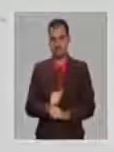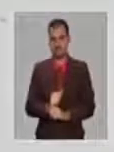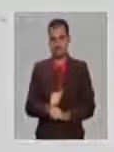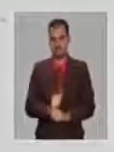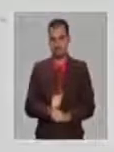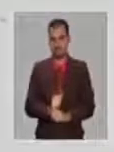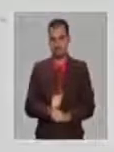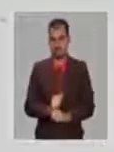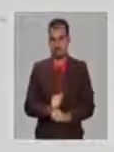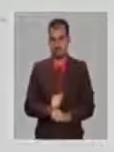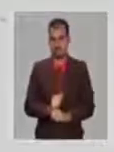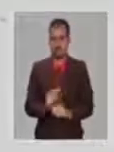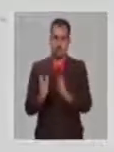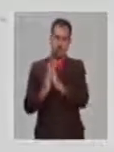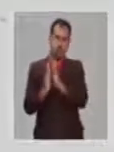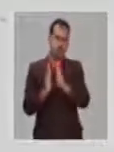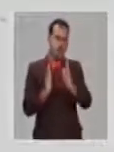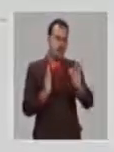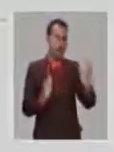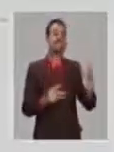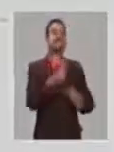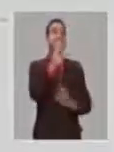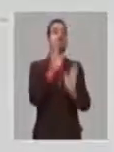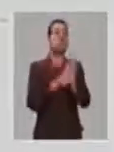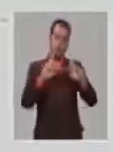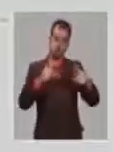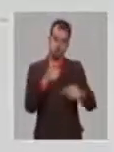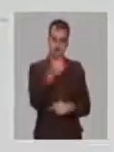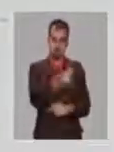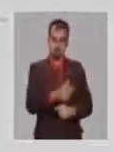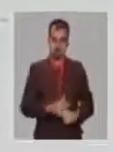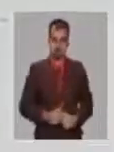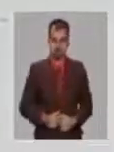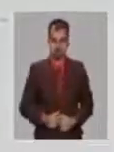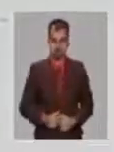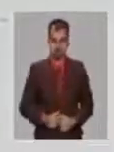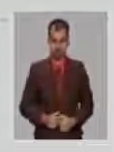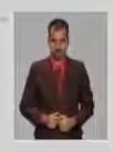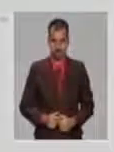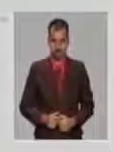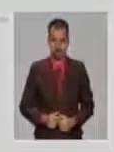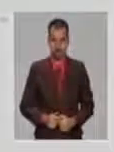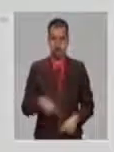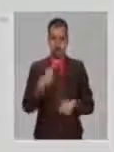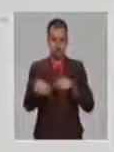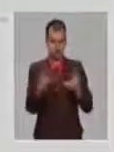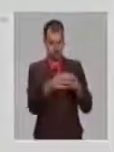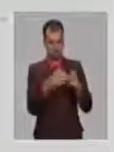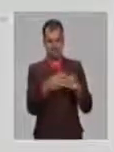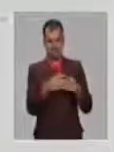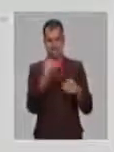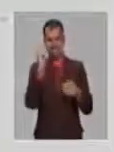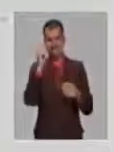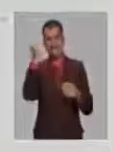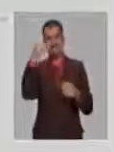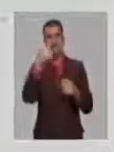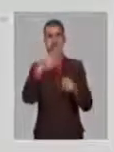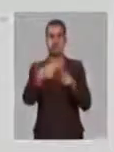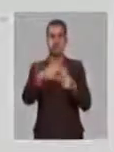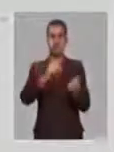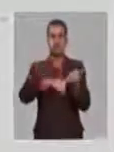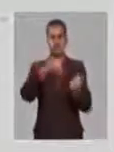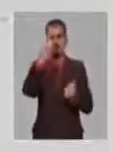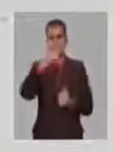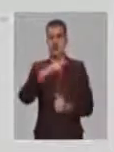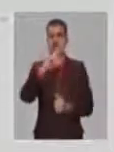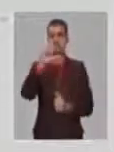3 meses después de haber comenzado el esquema. El grupo que va a recibir placebo también va a recibir 2 dosis, igual se le